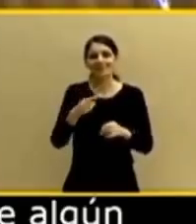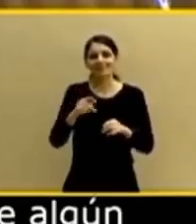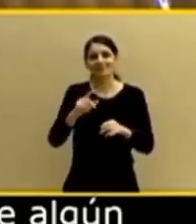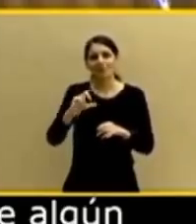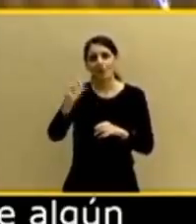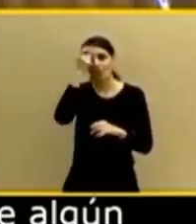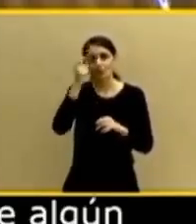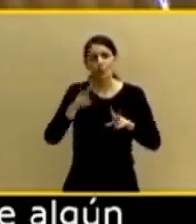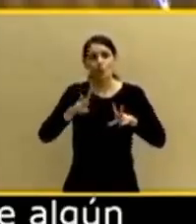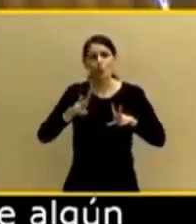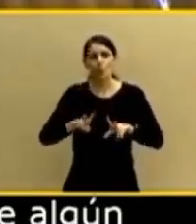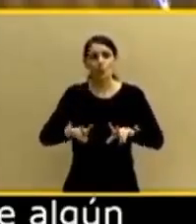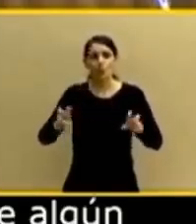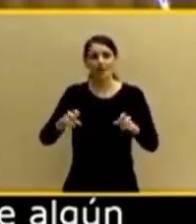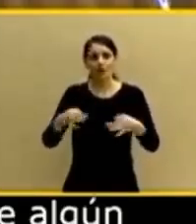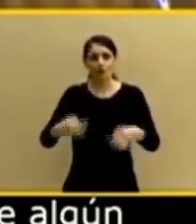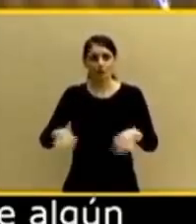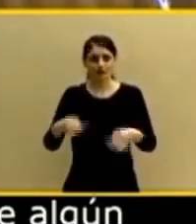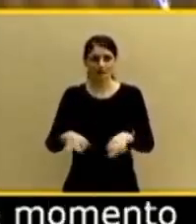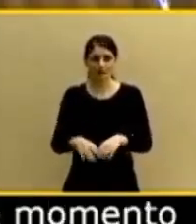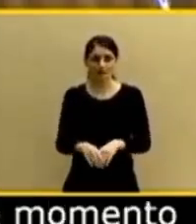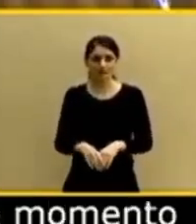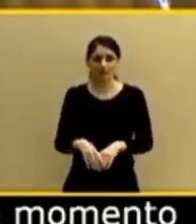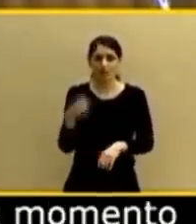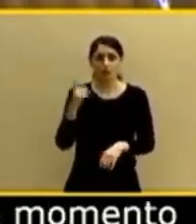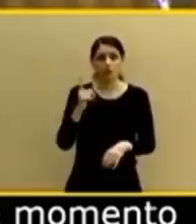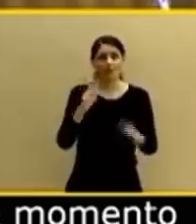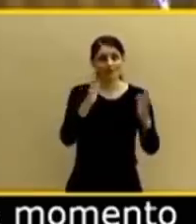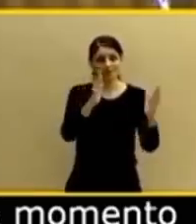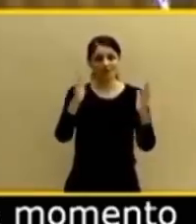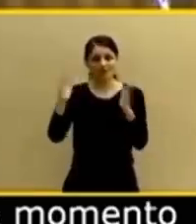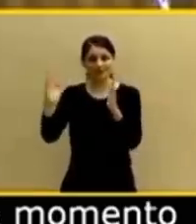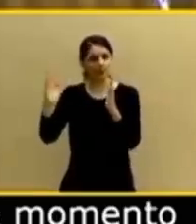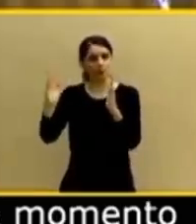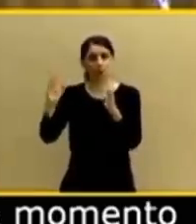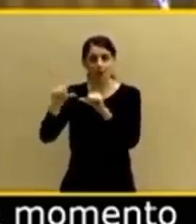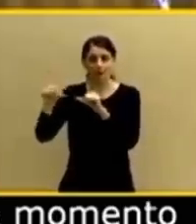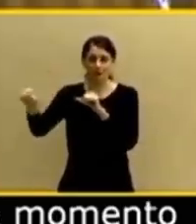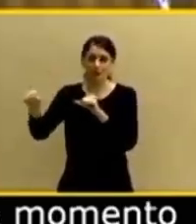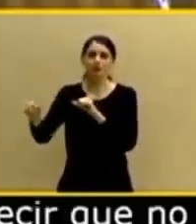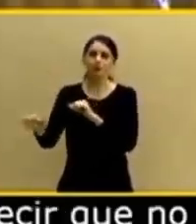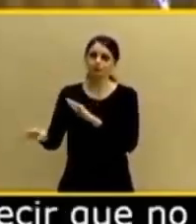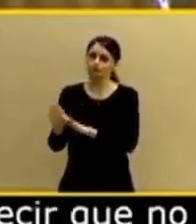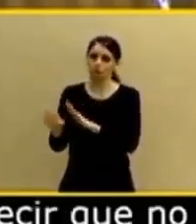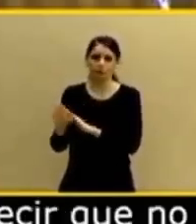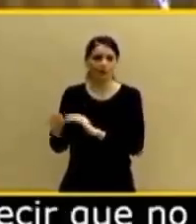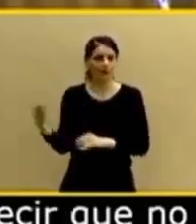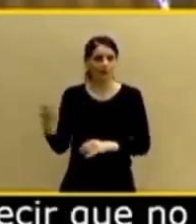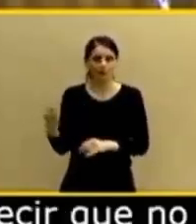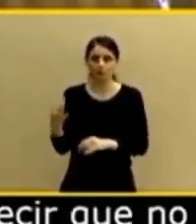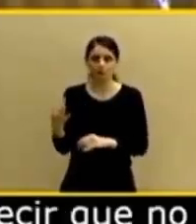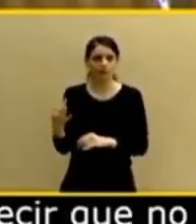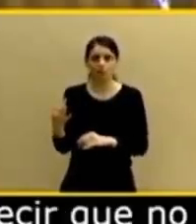plan de transición, sino que después de completadas las fases, no podremos relacionarnos como nos relacionábamos